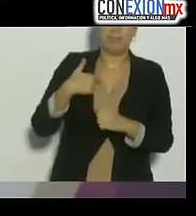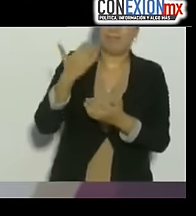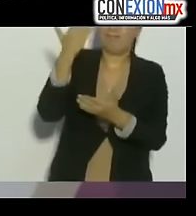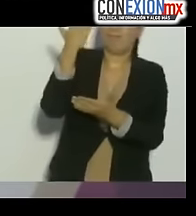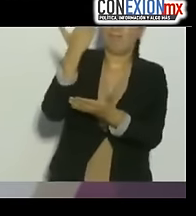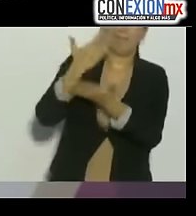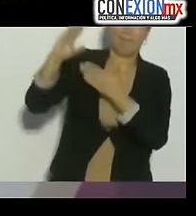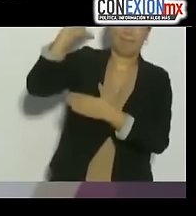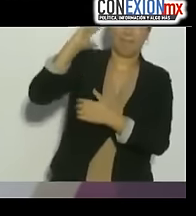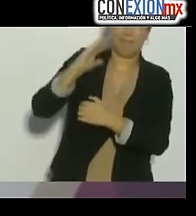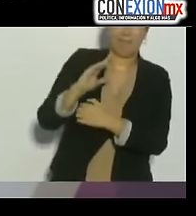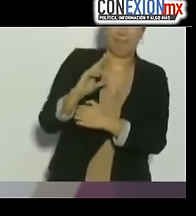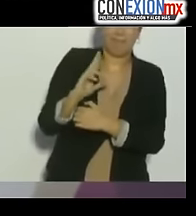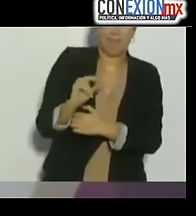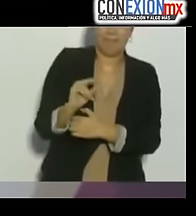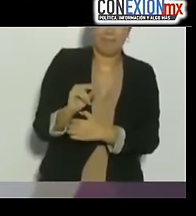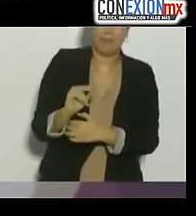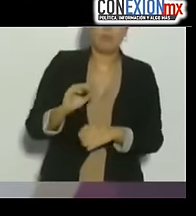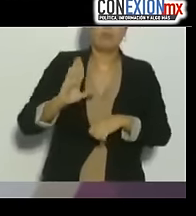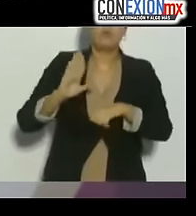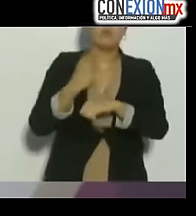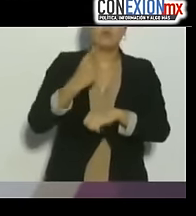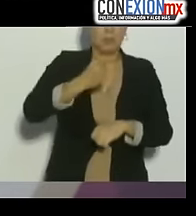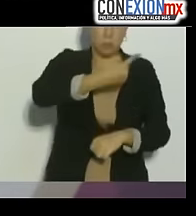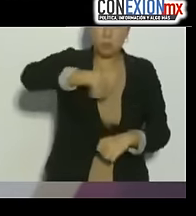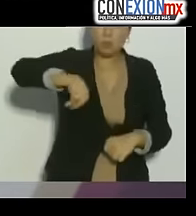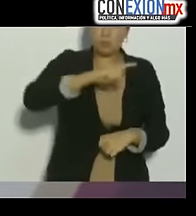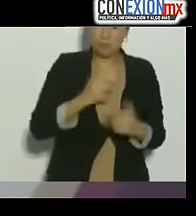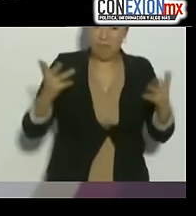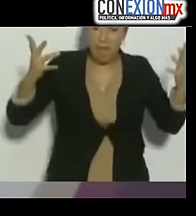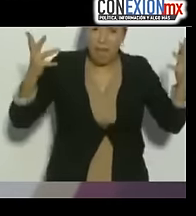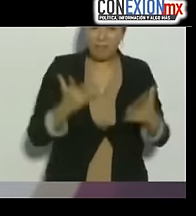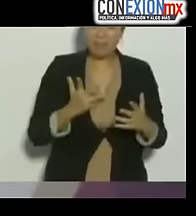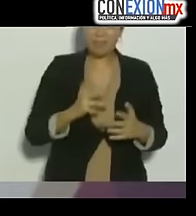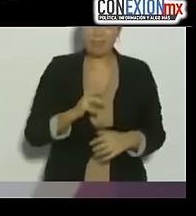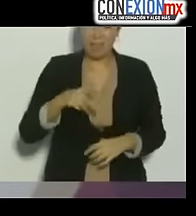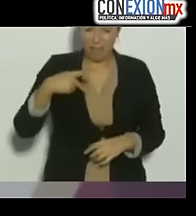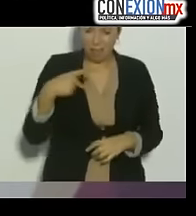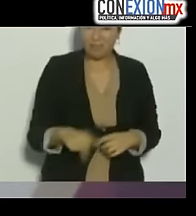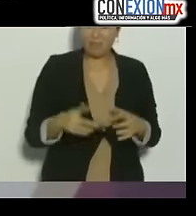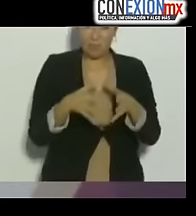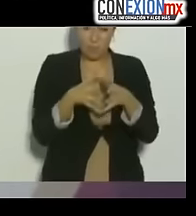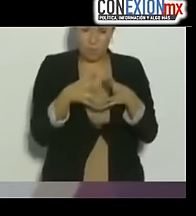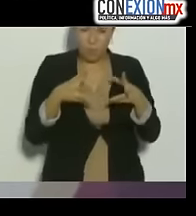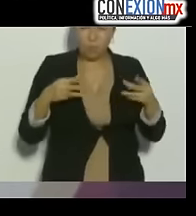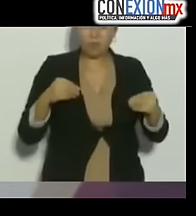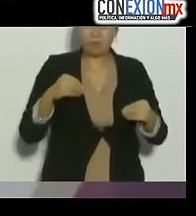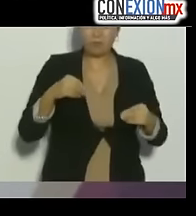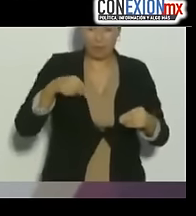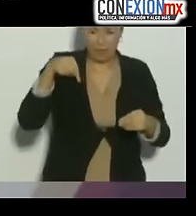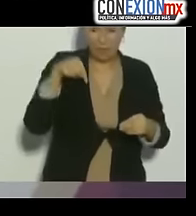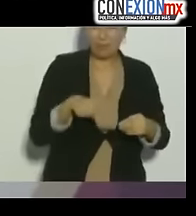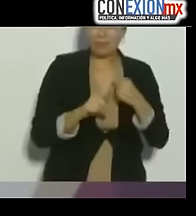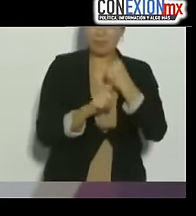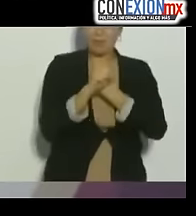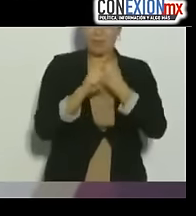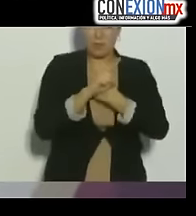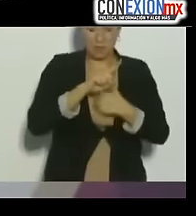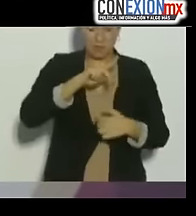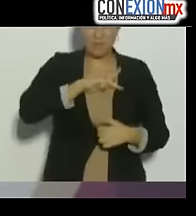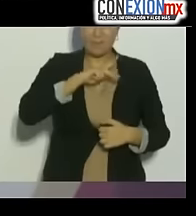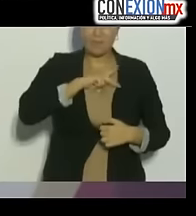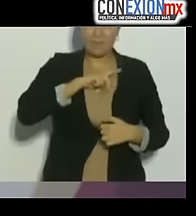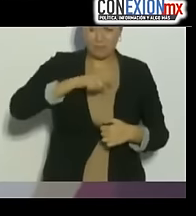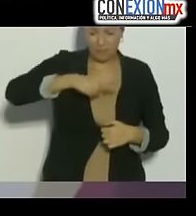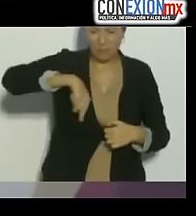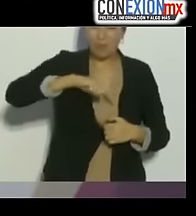lo aprecia y lo valora como si fuera algo bueno no algo noble como si fuera algo importante realmente para nosotros la gente